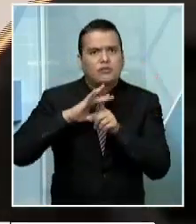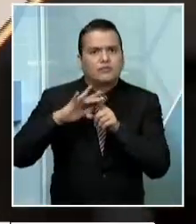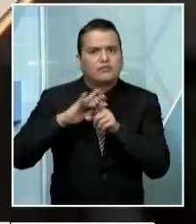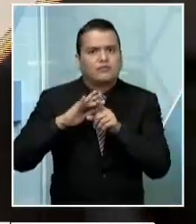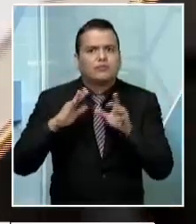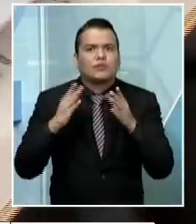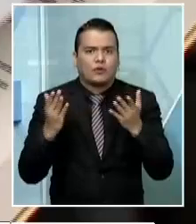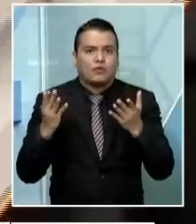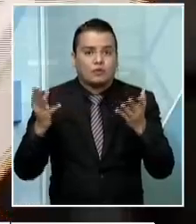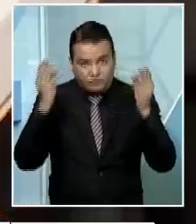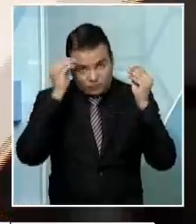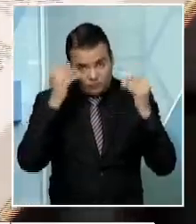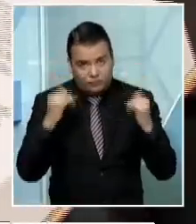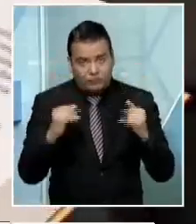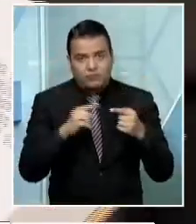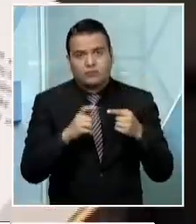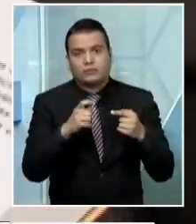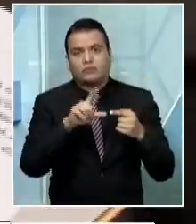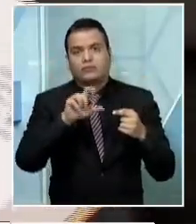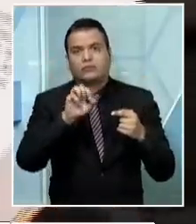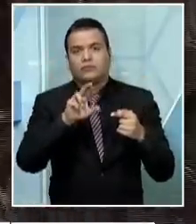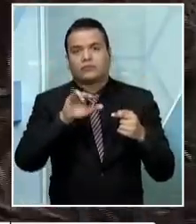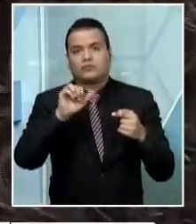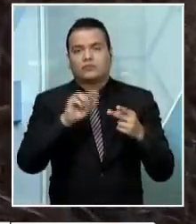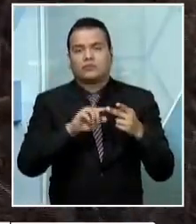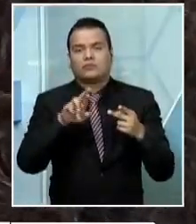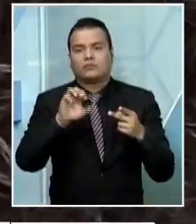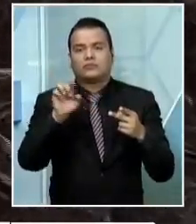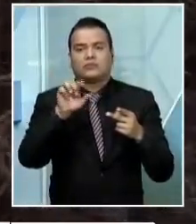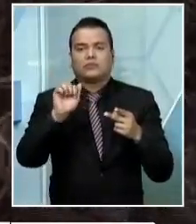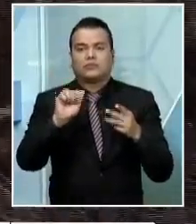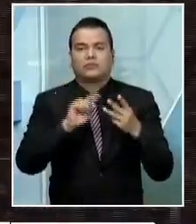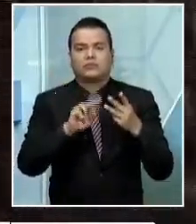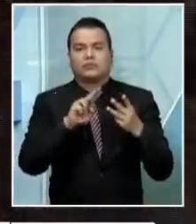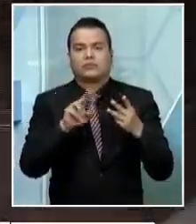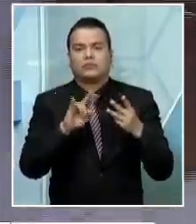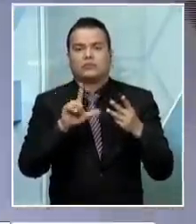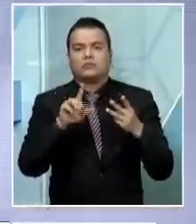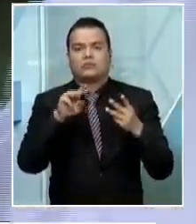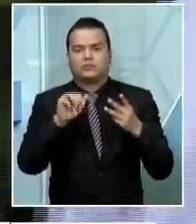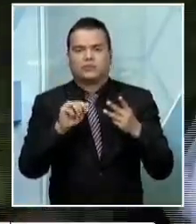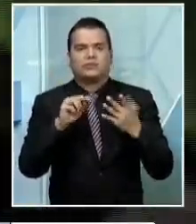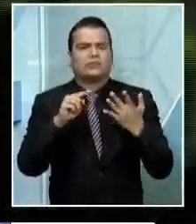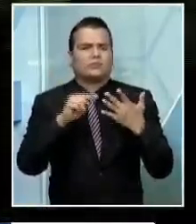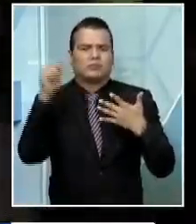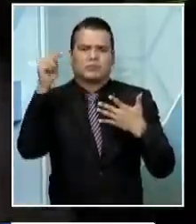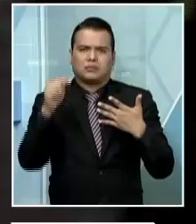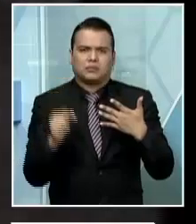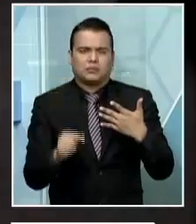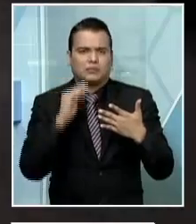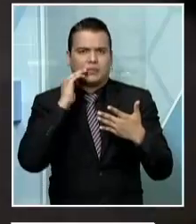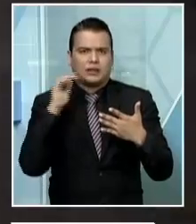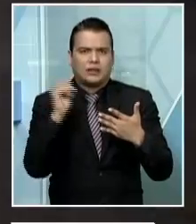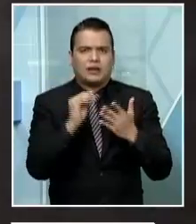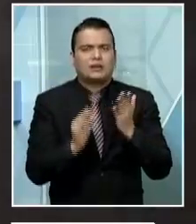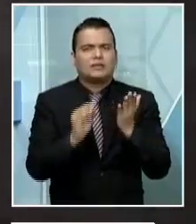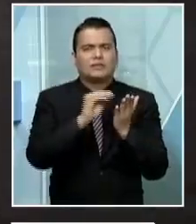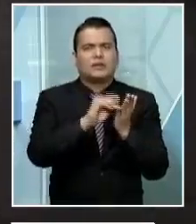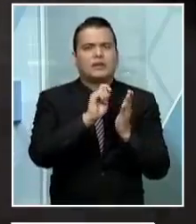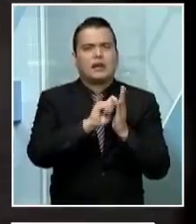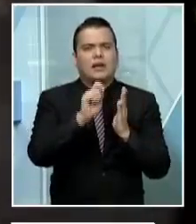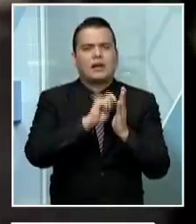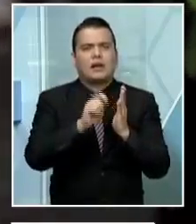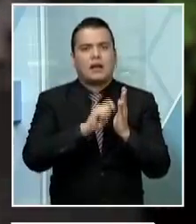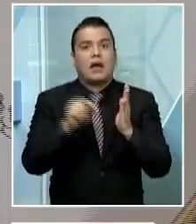profesional. Gloria Bravo, Rosa María Gudelo, Soraya Caicedo, Alexandra Delgado, Zulma Cuervo, Alda Libey Mera, Bexabe Castro y Glorinés Arias, periodistas